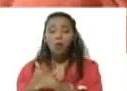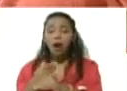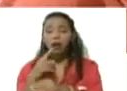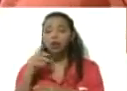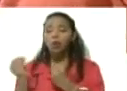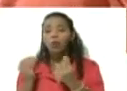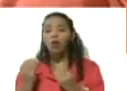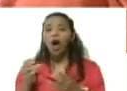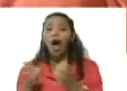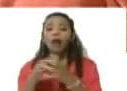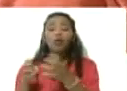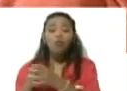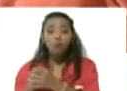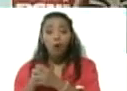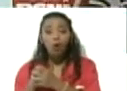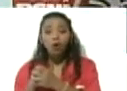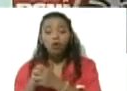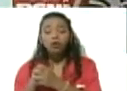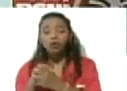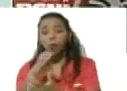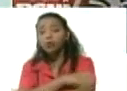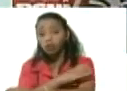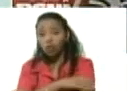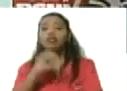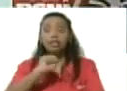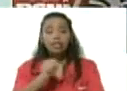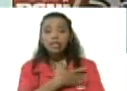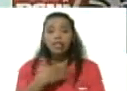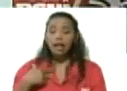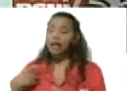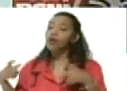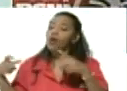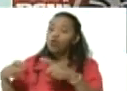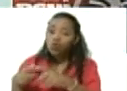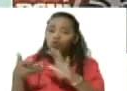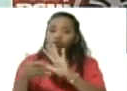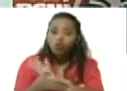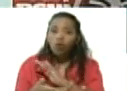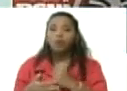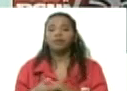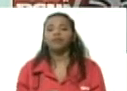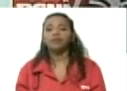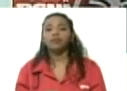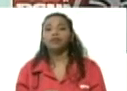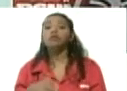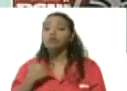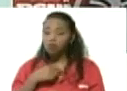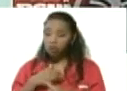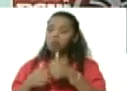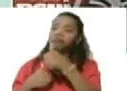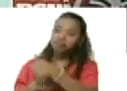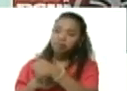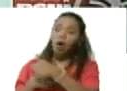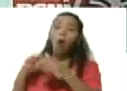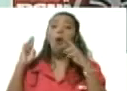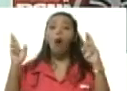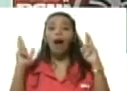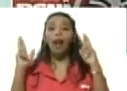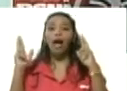opositores que sí están dispuestos a reunirse. Nos parece muy bien, ojalá pudiera encontrarse